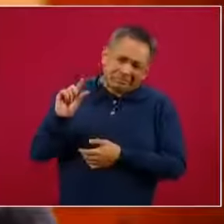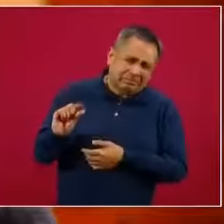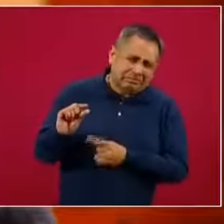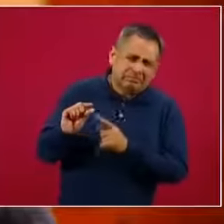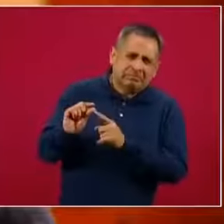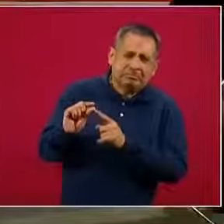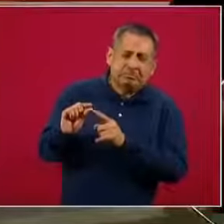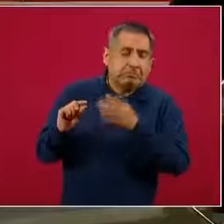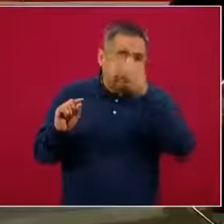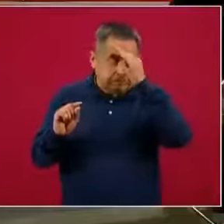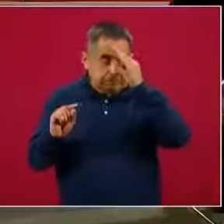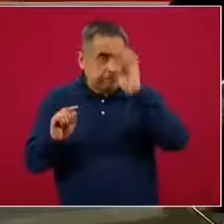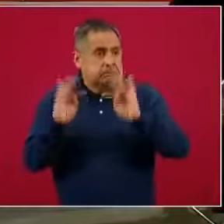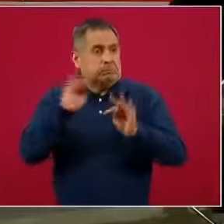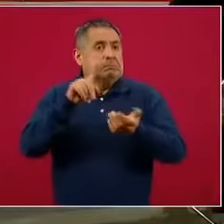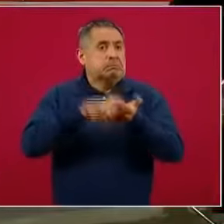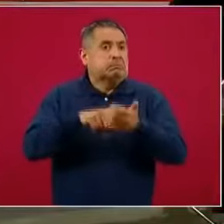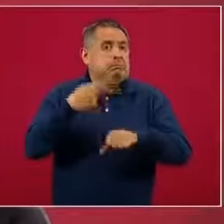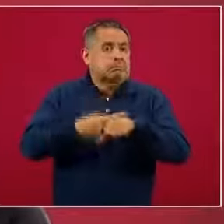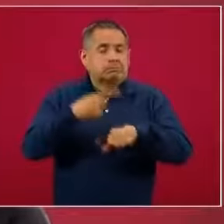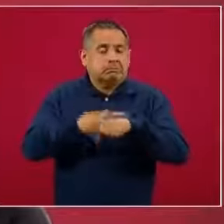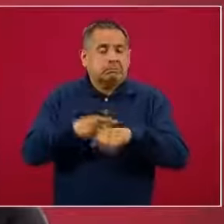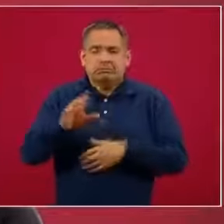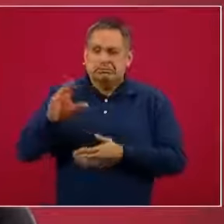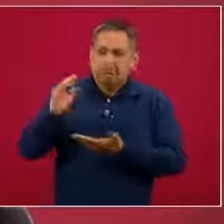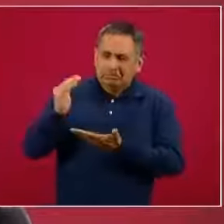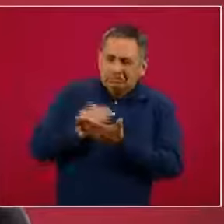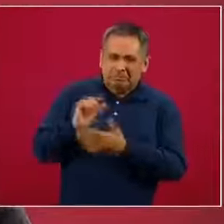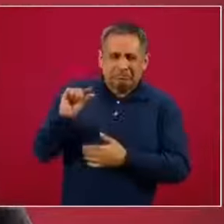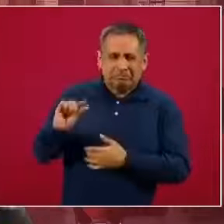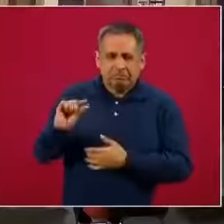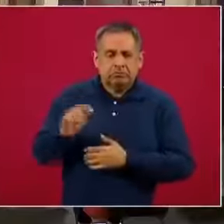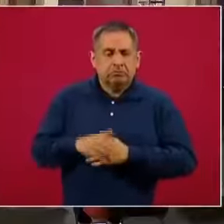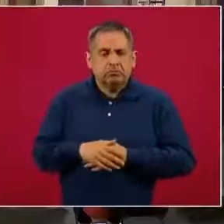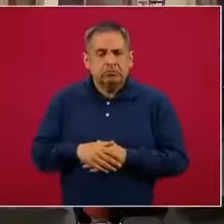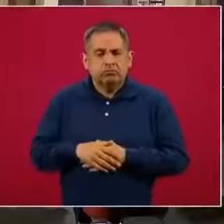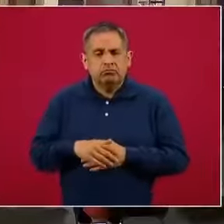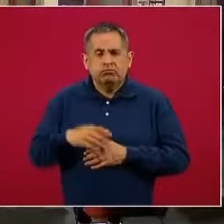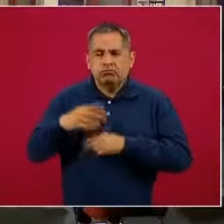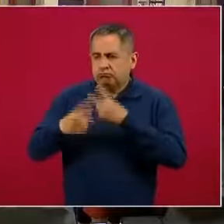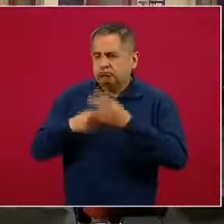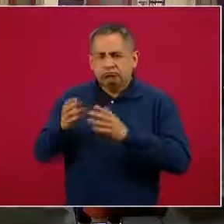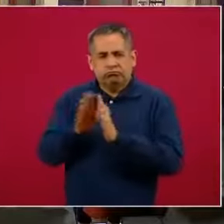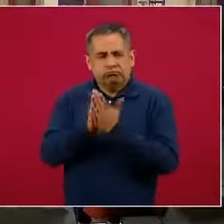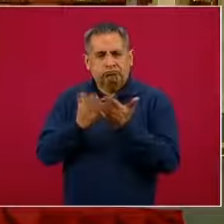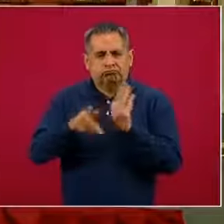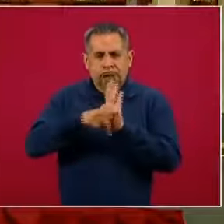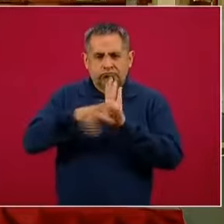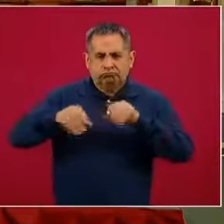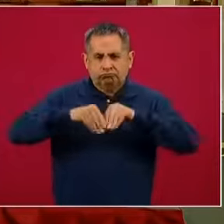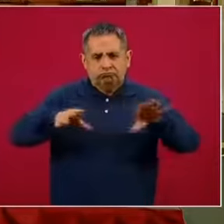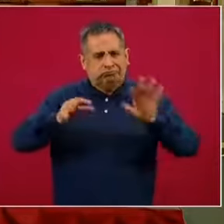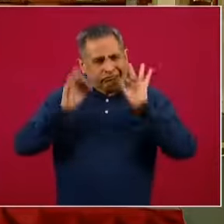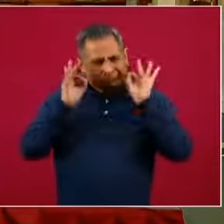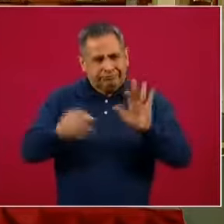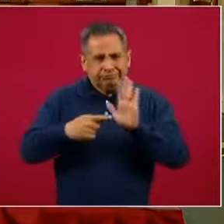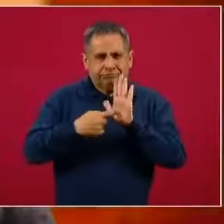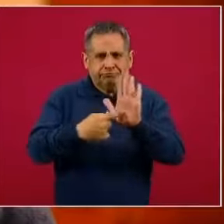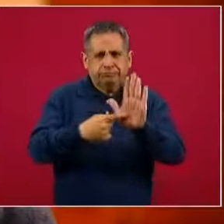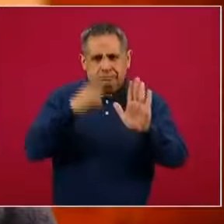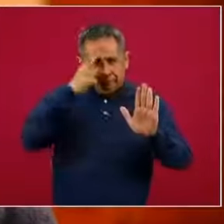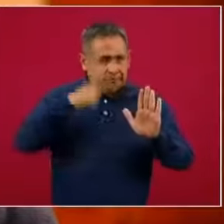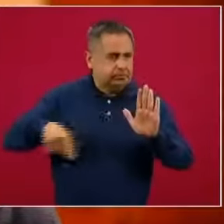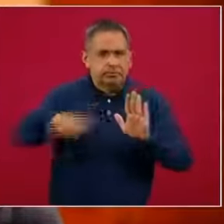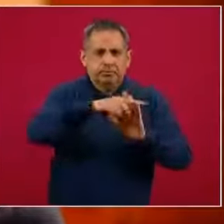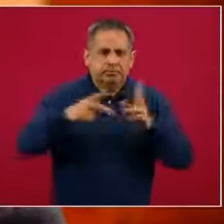lo que uno podría suponer. Vamos a conseguir un par de artículos y presentamos el dato preciso para tranquilidad